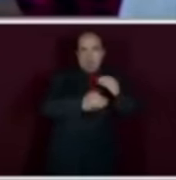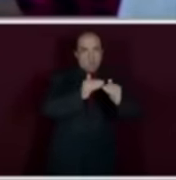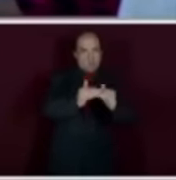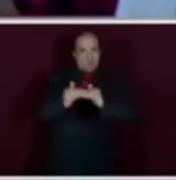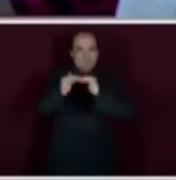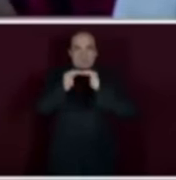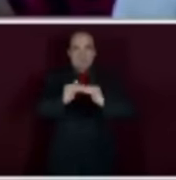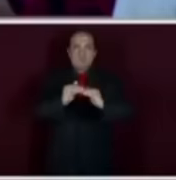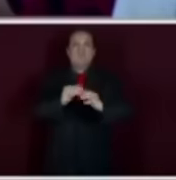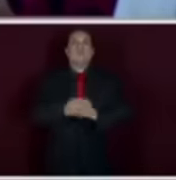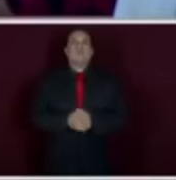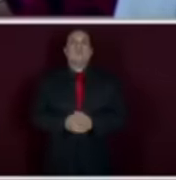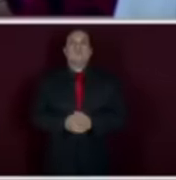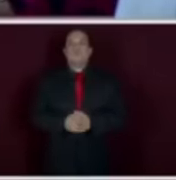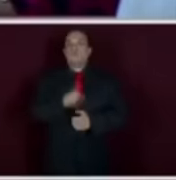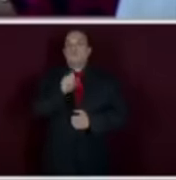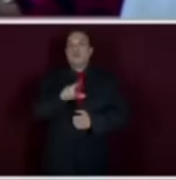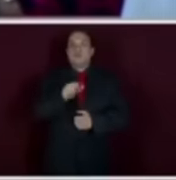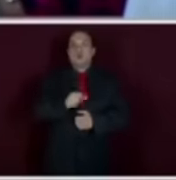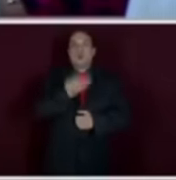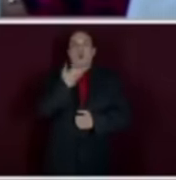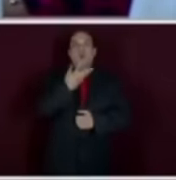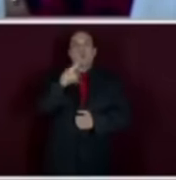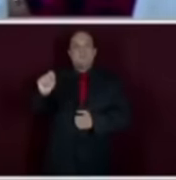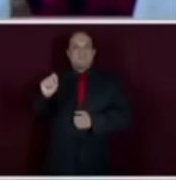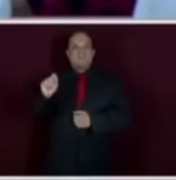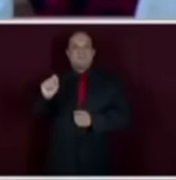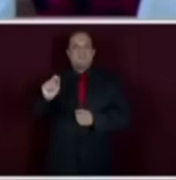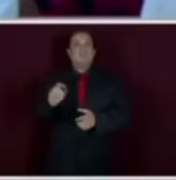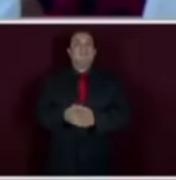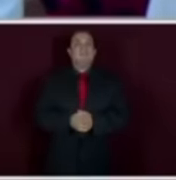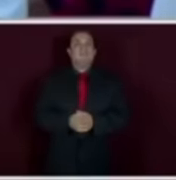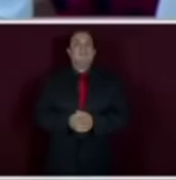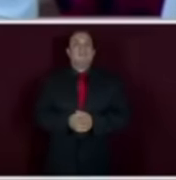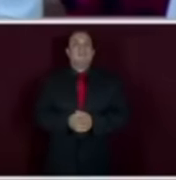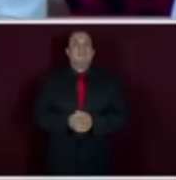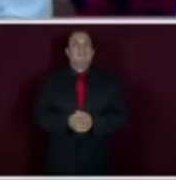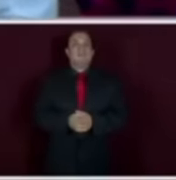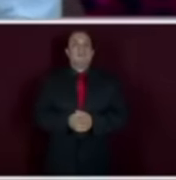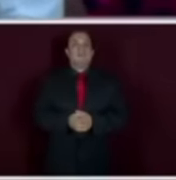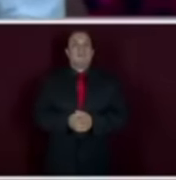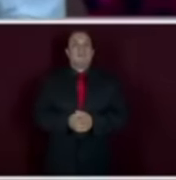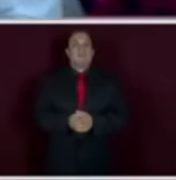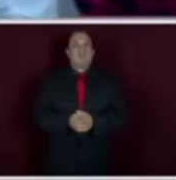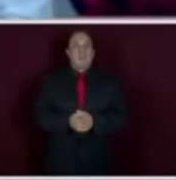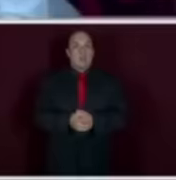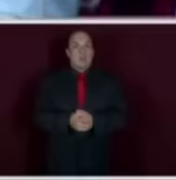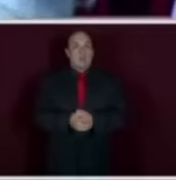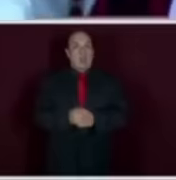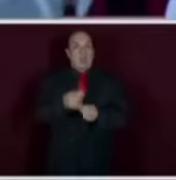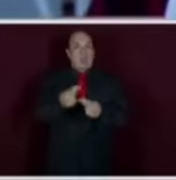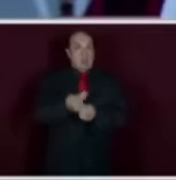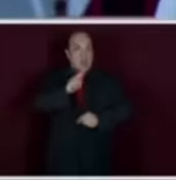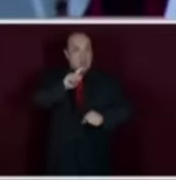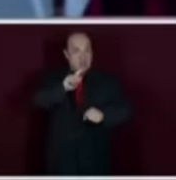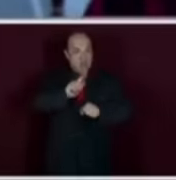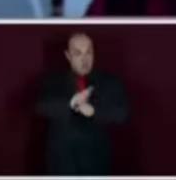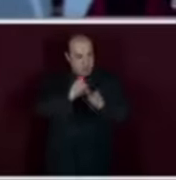Además, la cuarta transformación ha levantado el ánimo